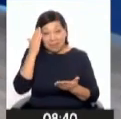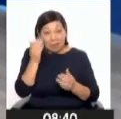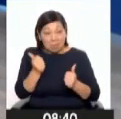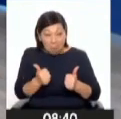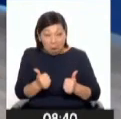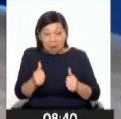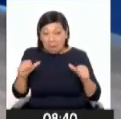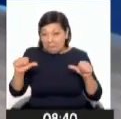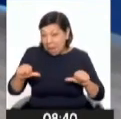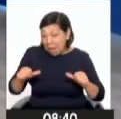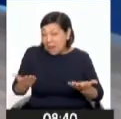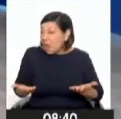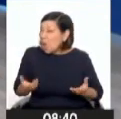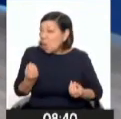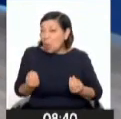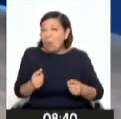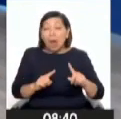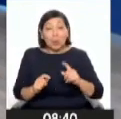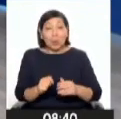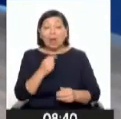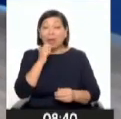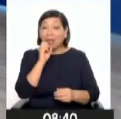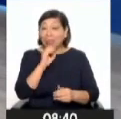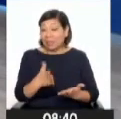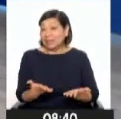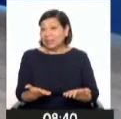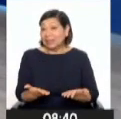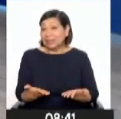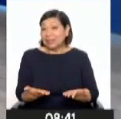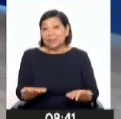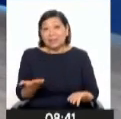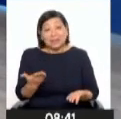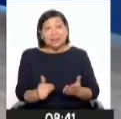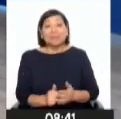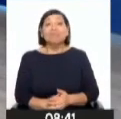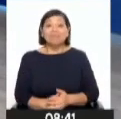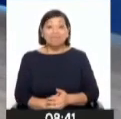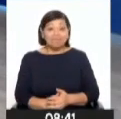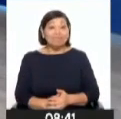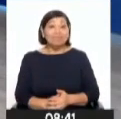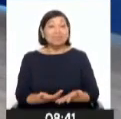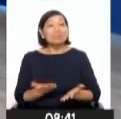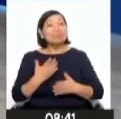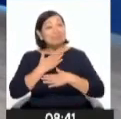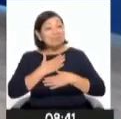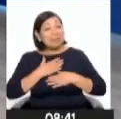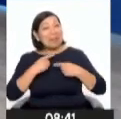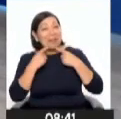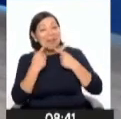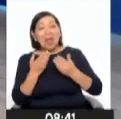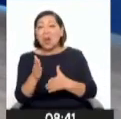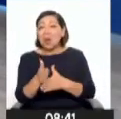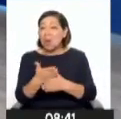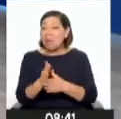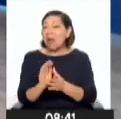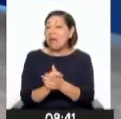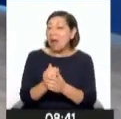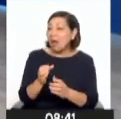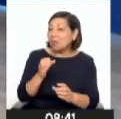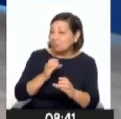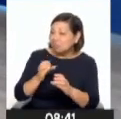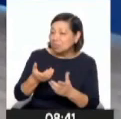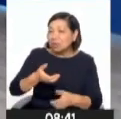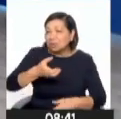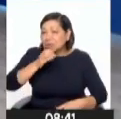es buena, es mala, para algunos es un momento de alegría y de compartir, ¿no? Es una